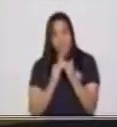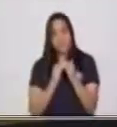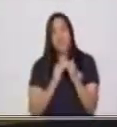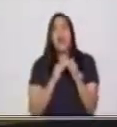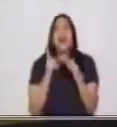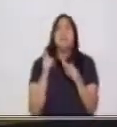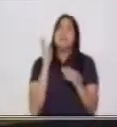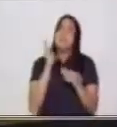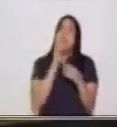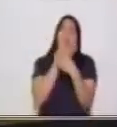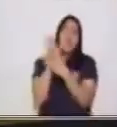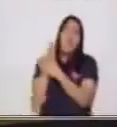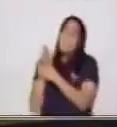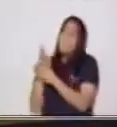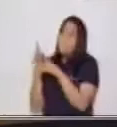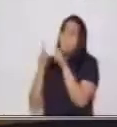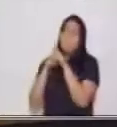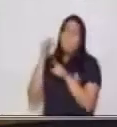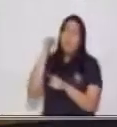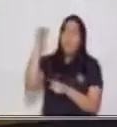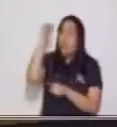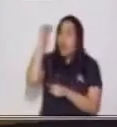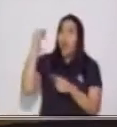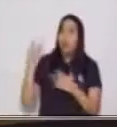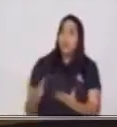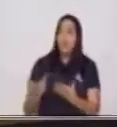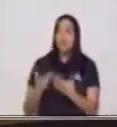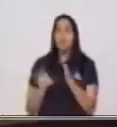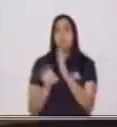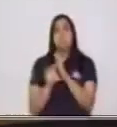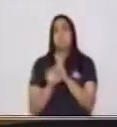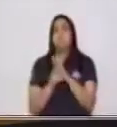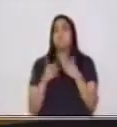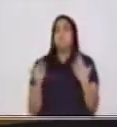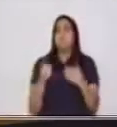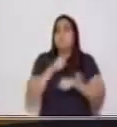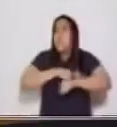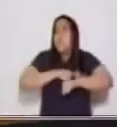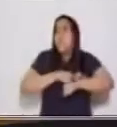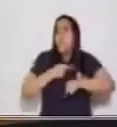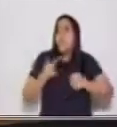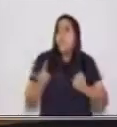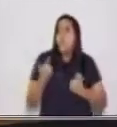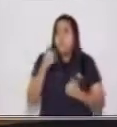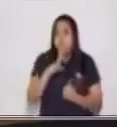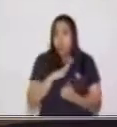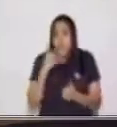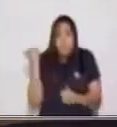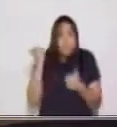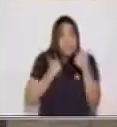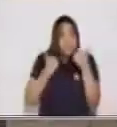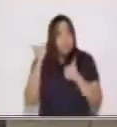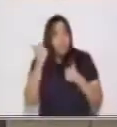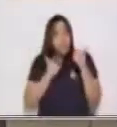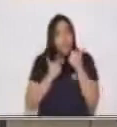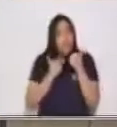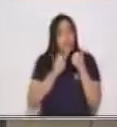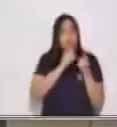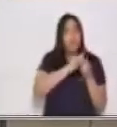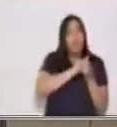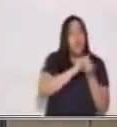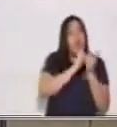y comparte con un adulto si en algún momento tú tienes algún tipo de duda para pasar